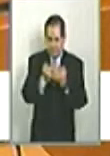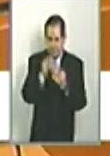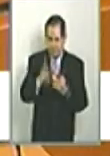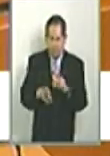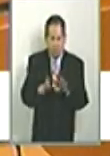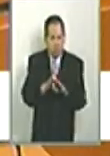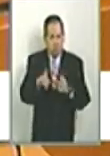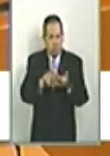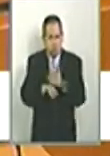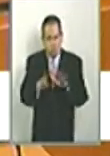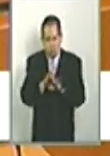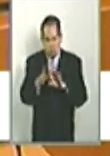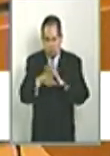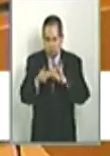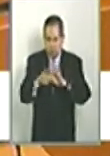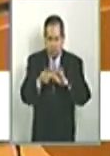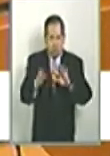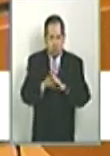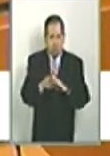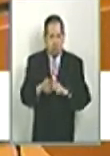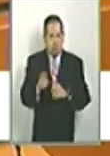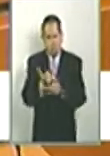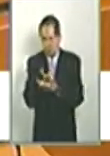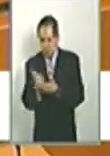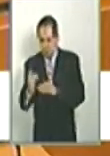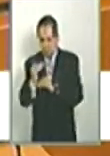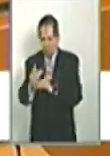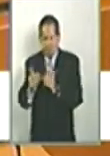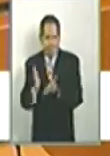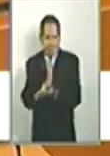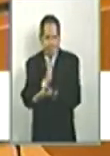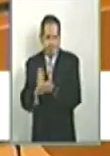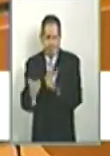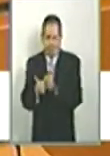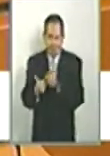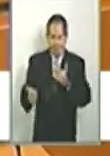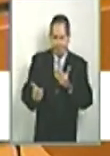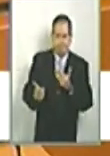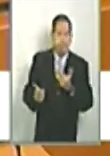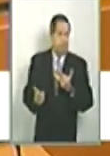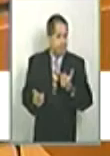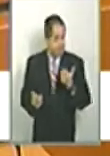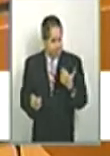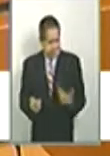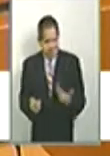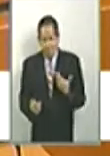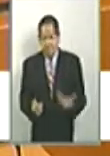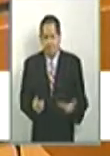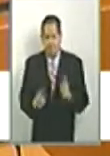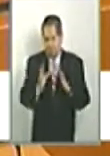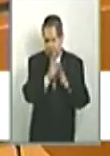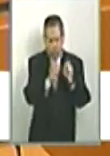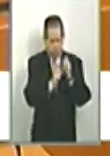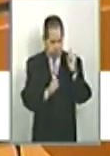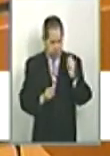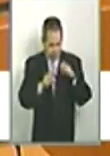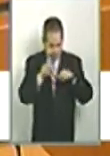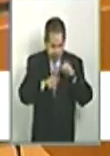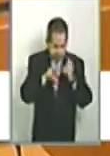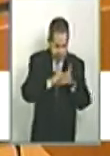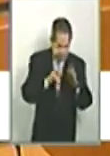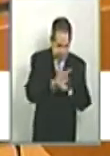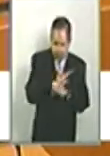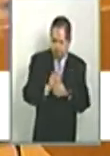Igualmente lo que tiene que ver con la desindexación del salario mínimo, sacarlo de la Constitución, y desde